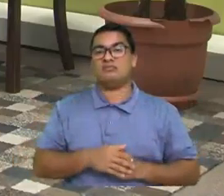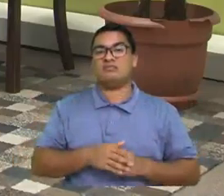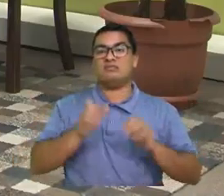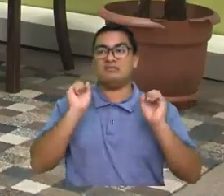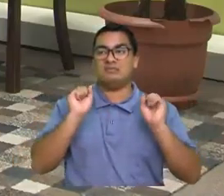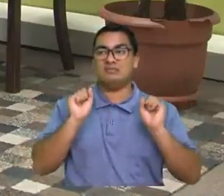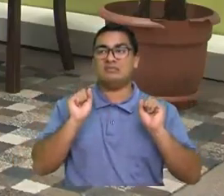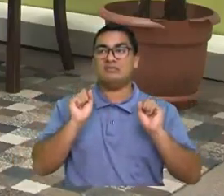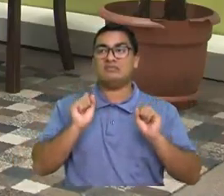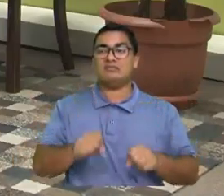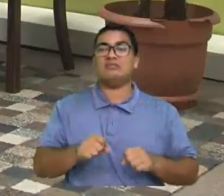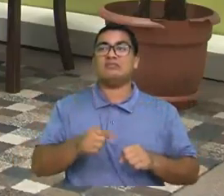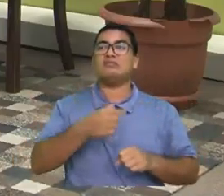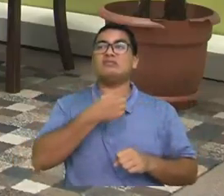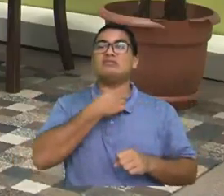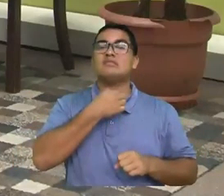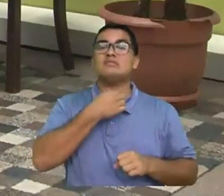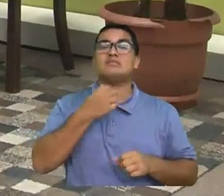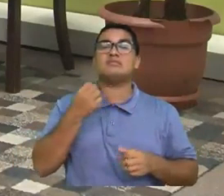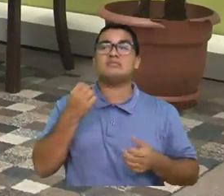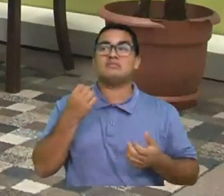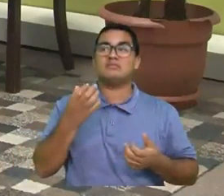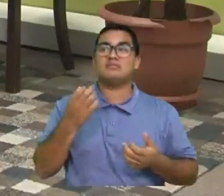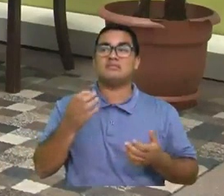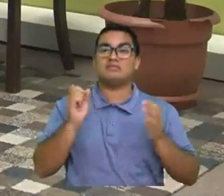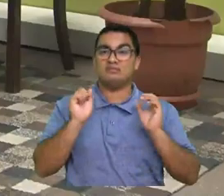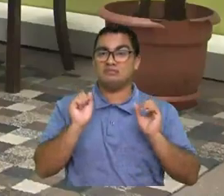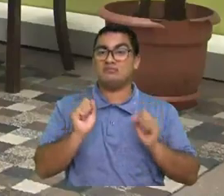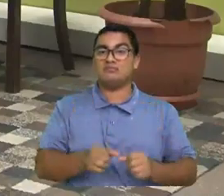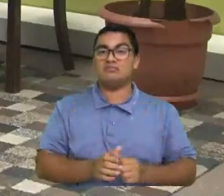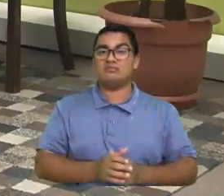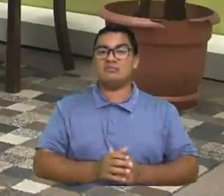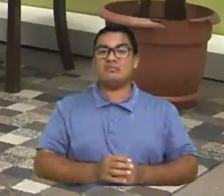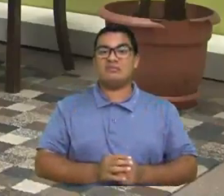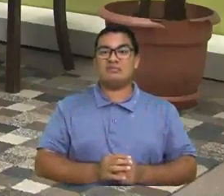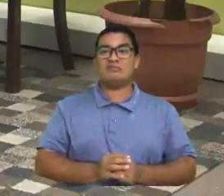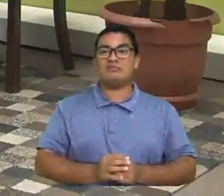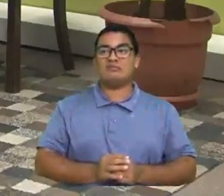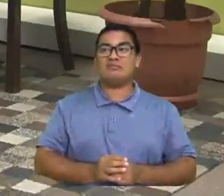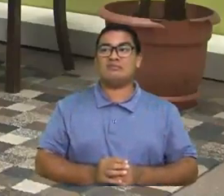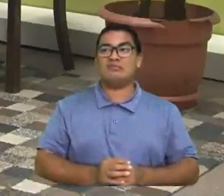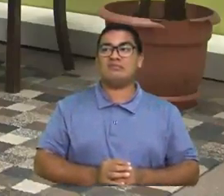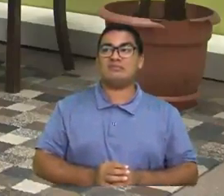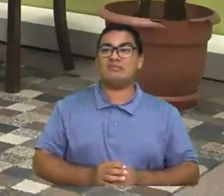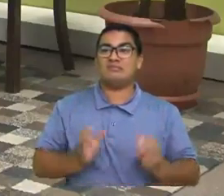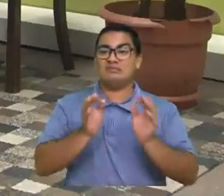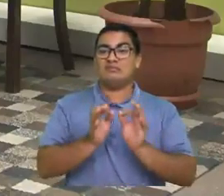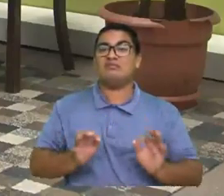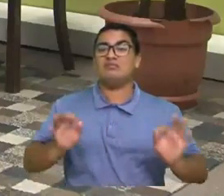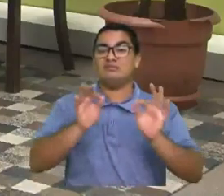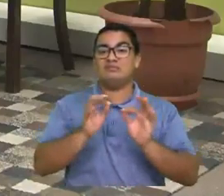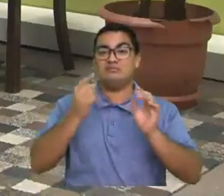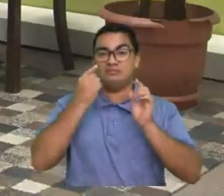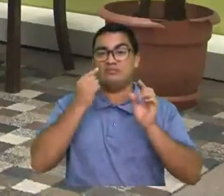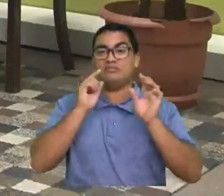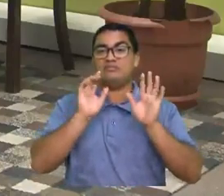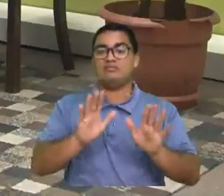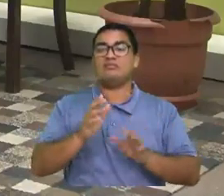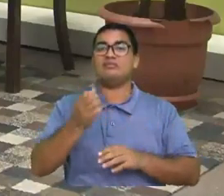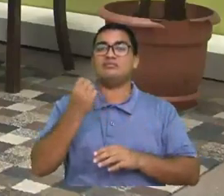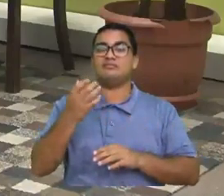darte una afectación en la garganta, te puede dar dolor y uno tiene que tratar ese problema. ¿Puede ser